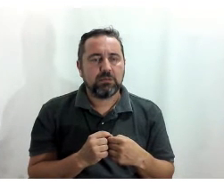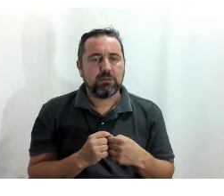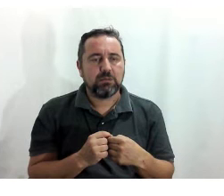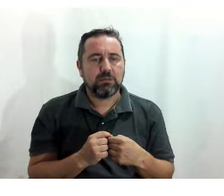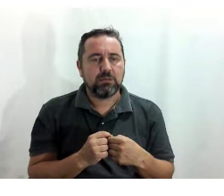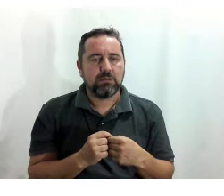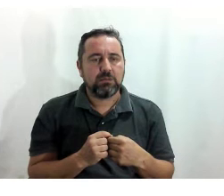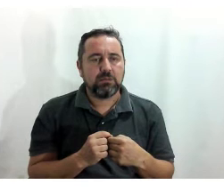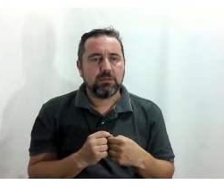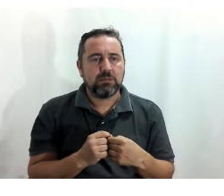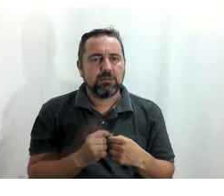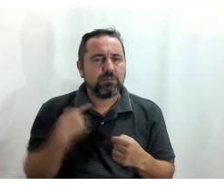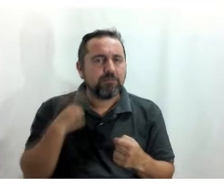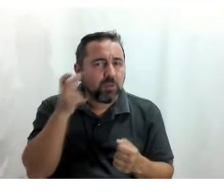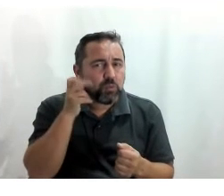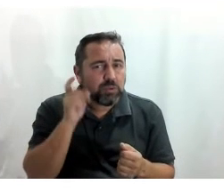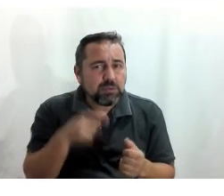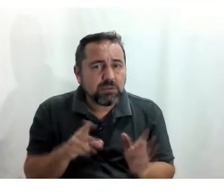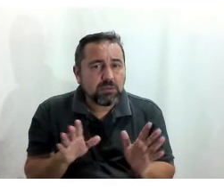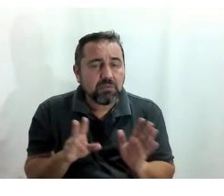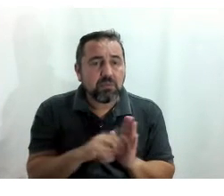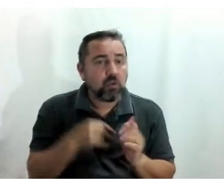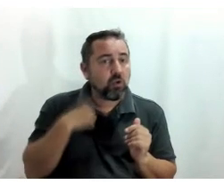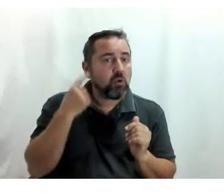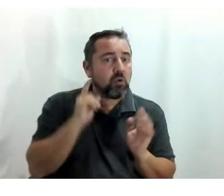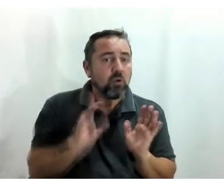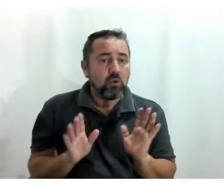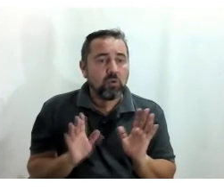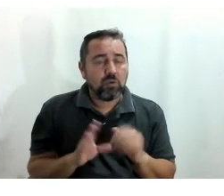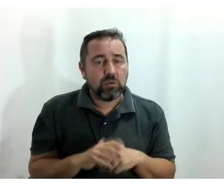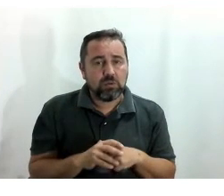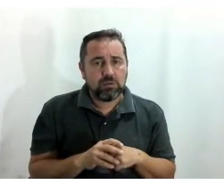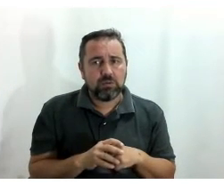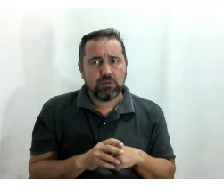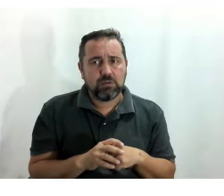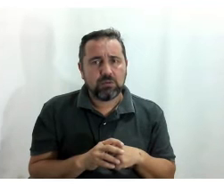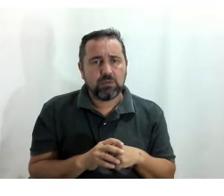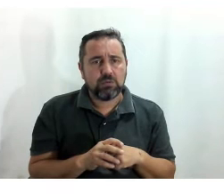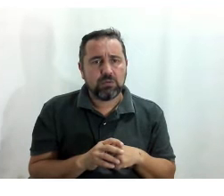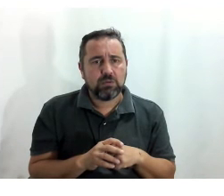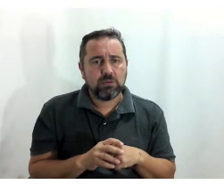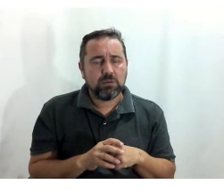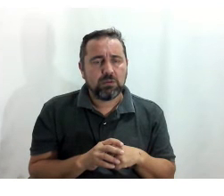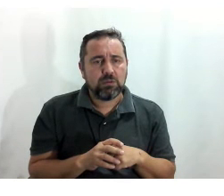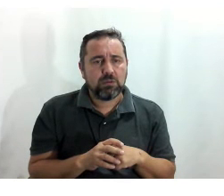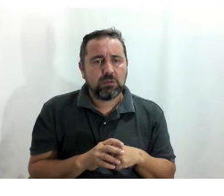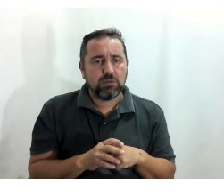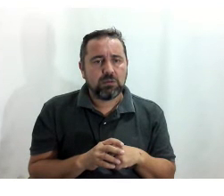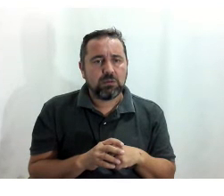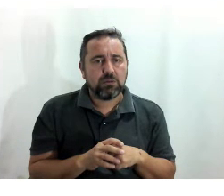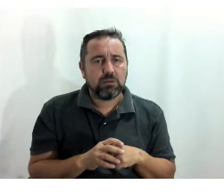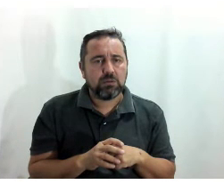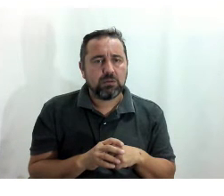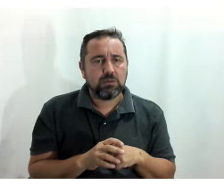investigación biomédica y nos ayudan a entender el origen de las enfermedades y a desarrollar nuevos tratamientos. Gracias a ellos se han